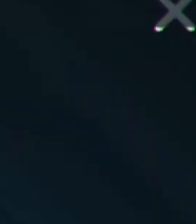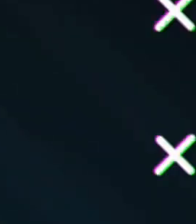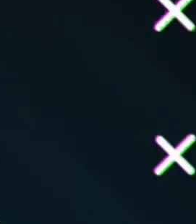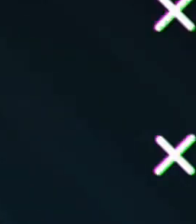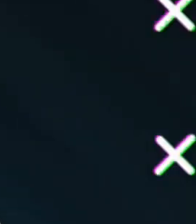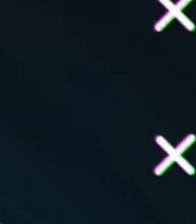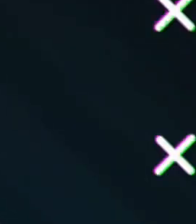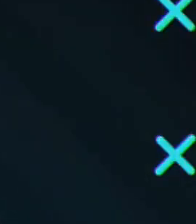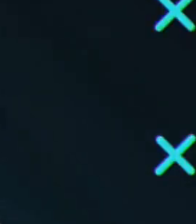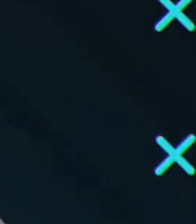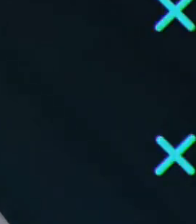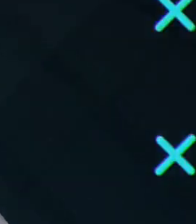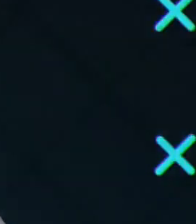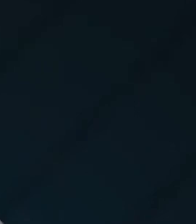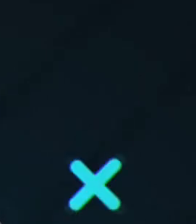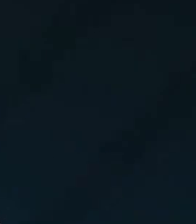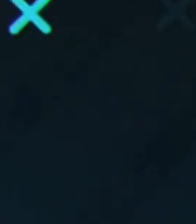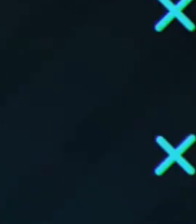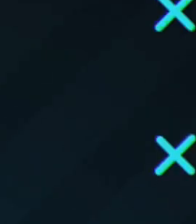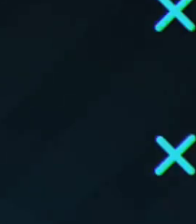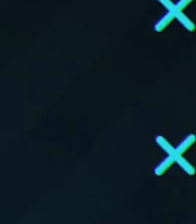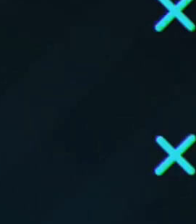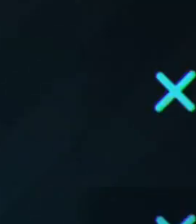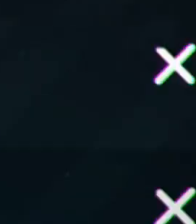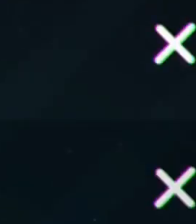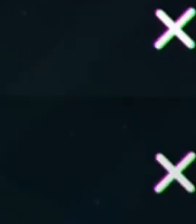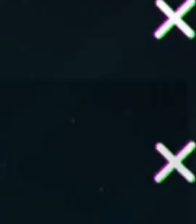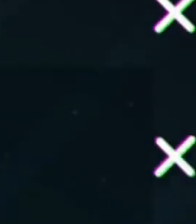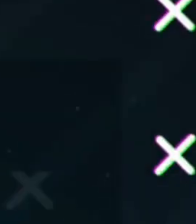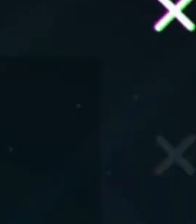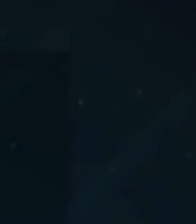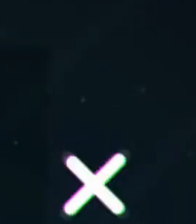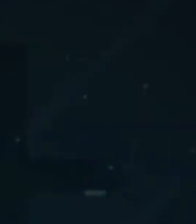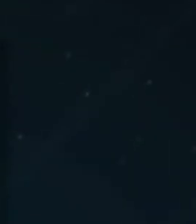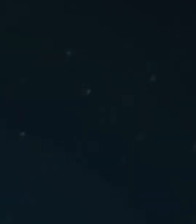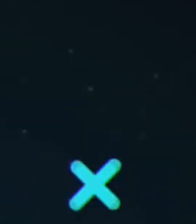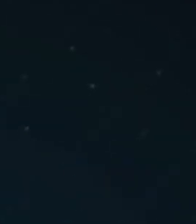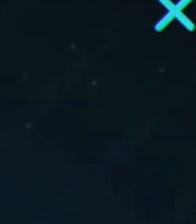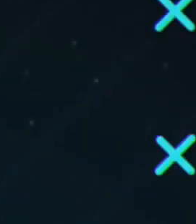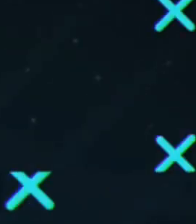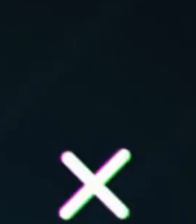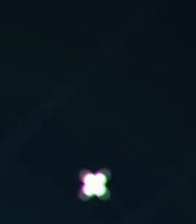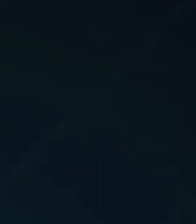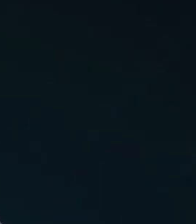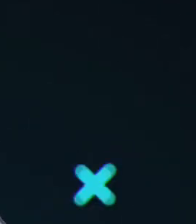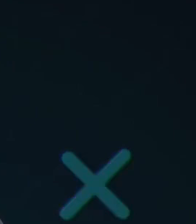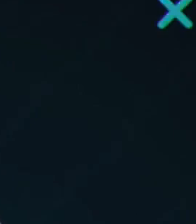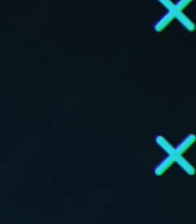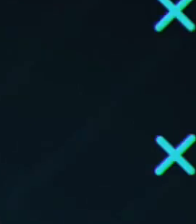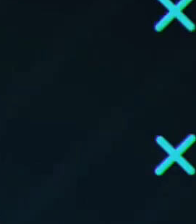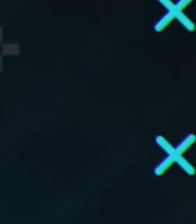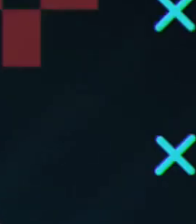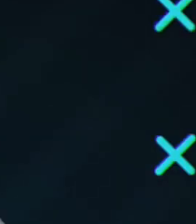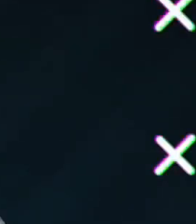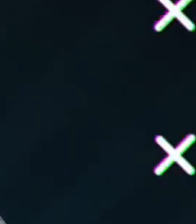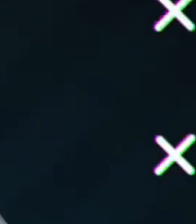las cuarentenas no se sigan manteniendo y estar en contra del confinamiento. Y para tener en cuenta la frase completa cuando dijo el ¿y qué?